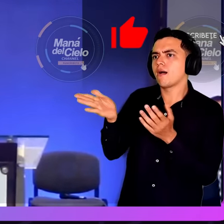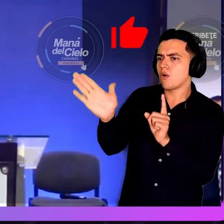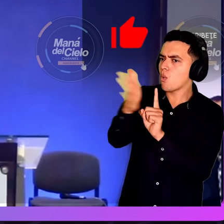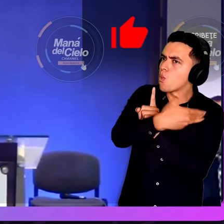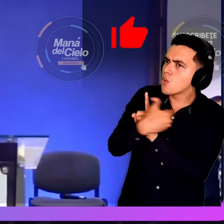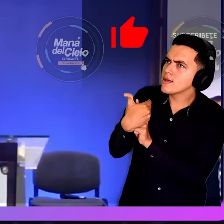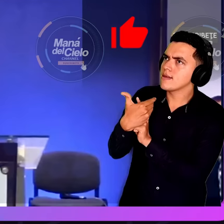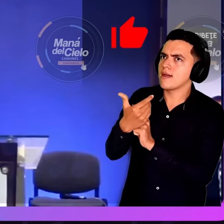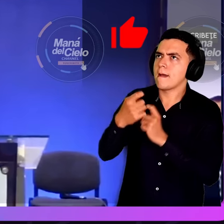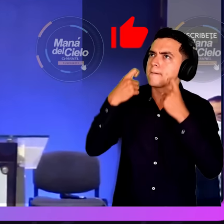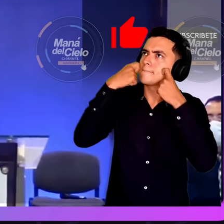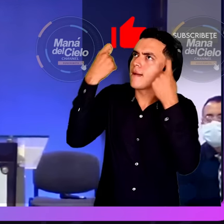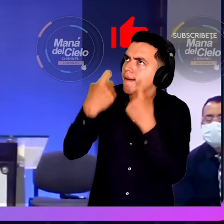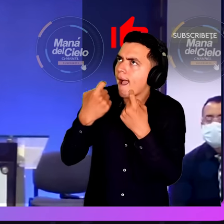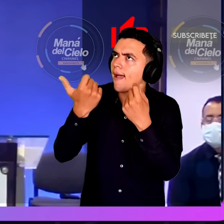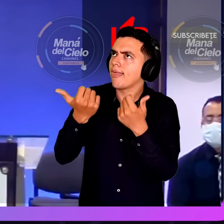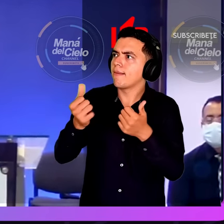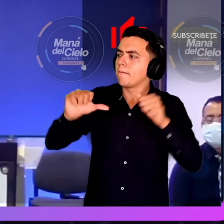sea fiel.